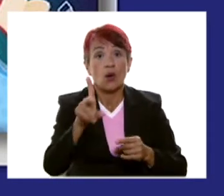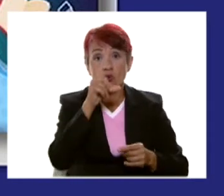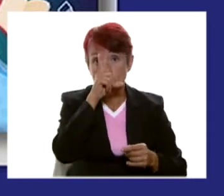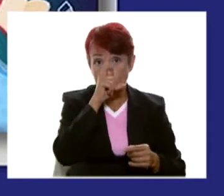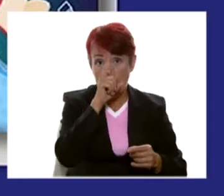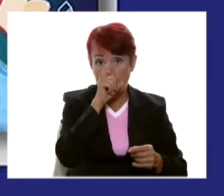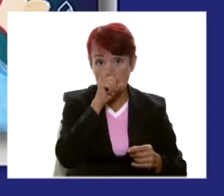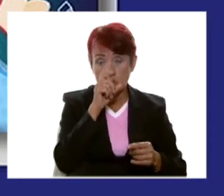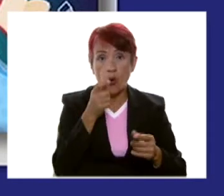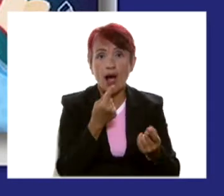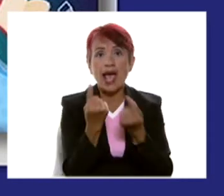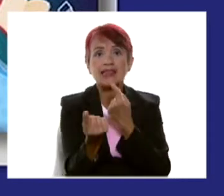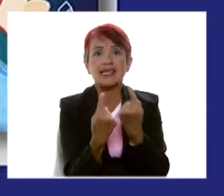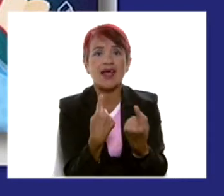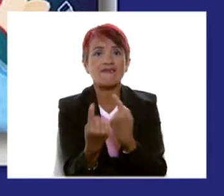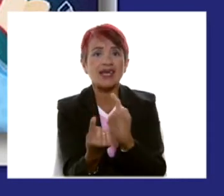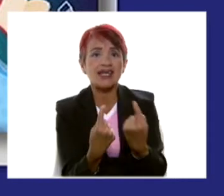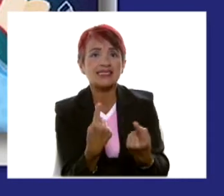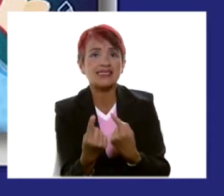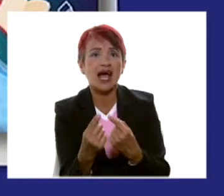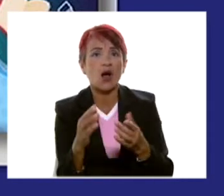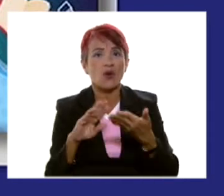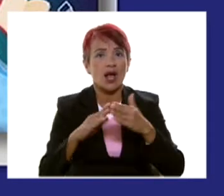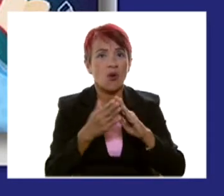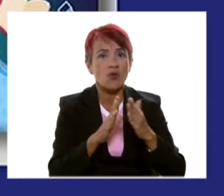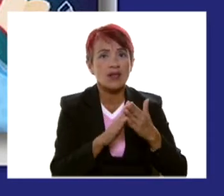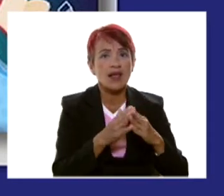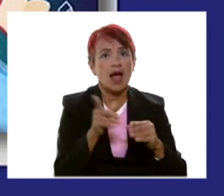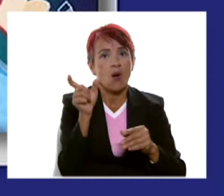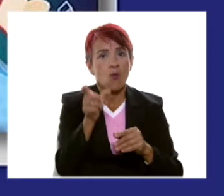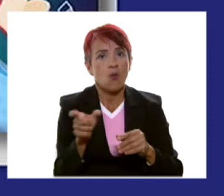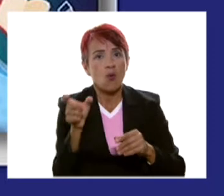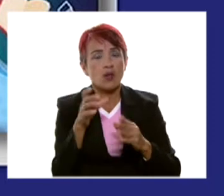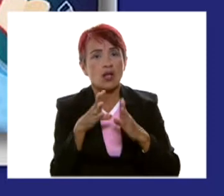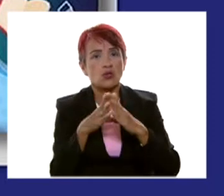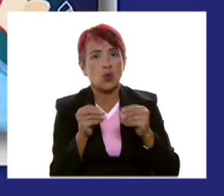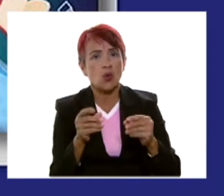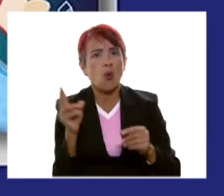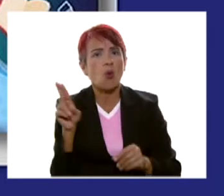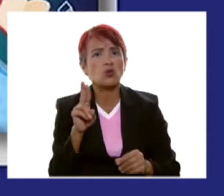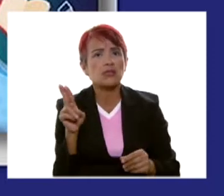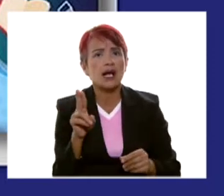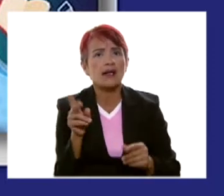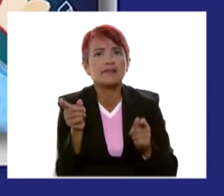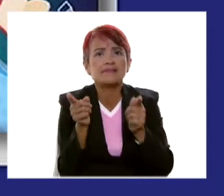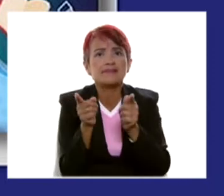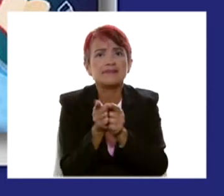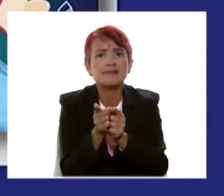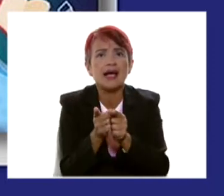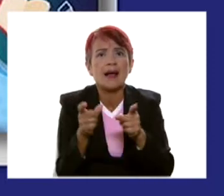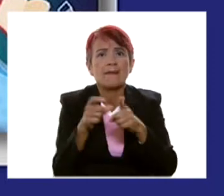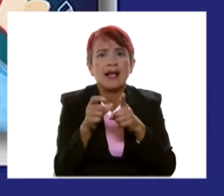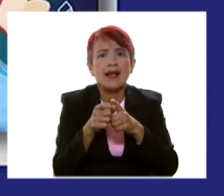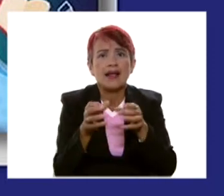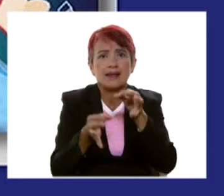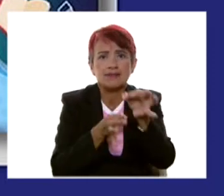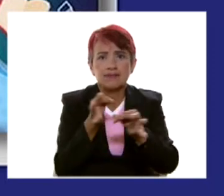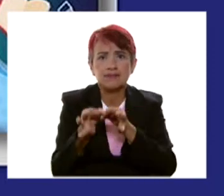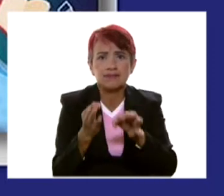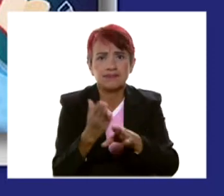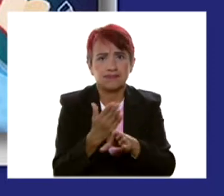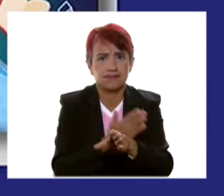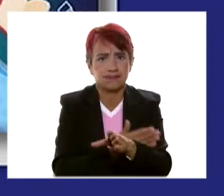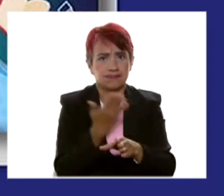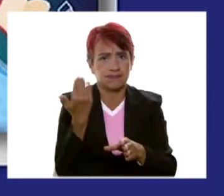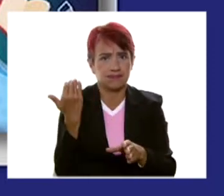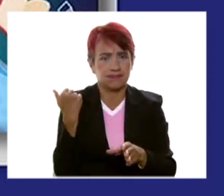a hacer una entrevista con un personaje de tu comunidad y utilizamos al menos las estructuras que explicamos. Las estructuras que